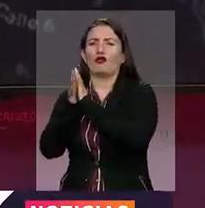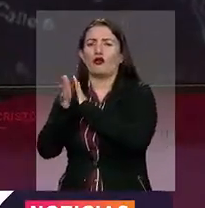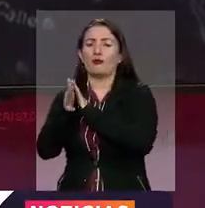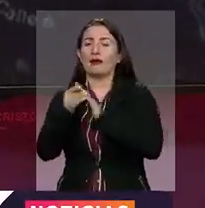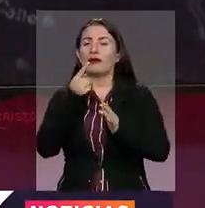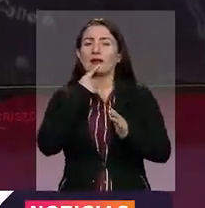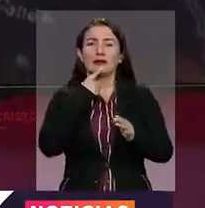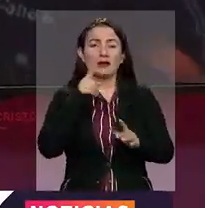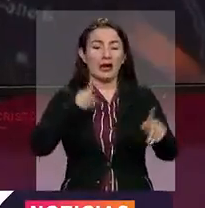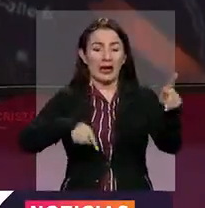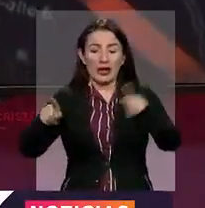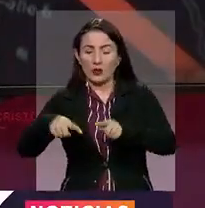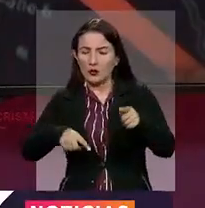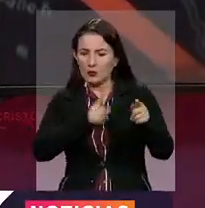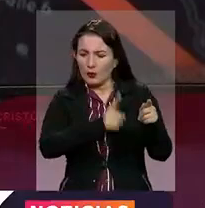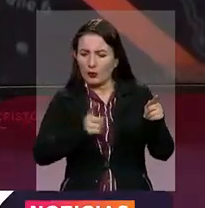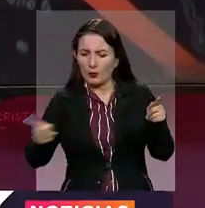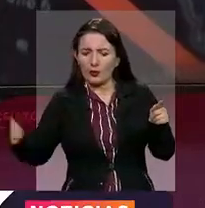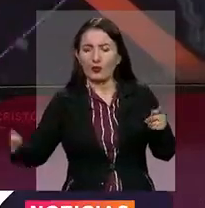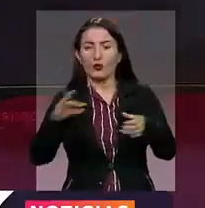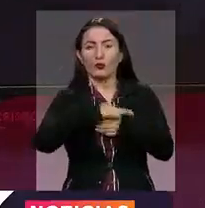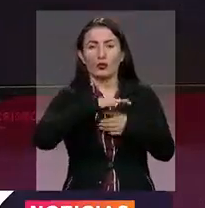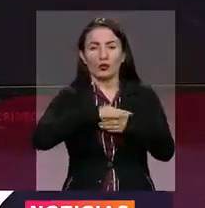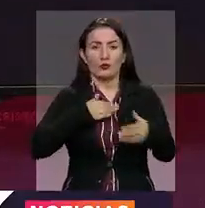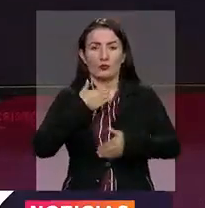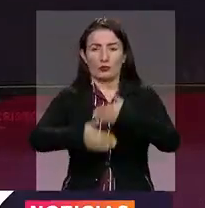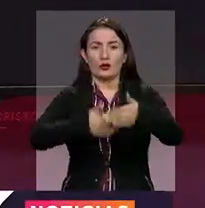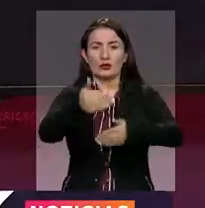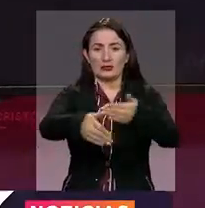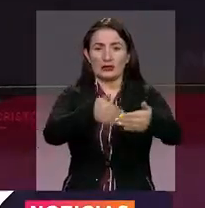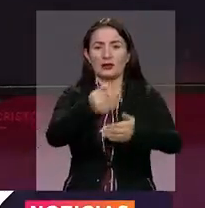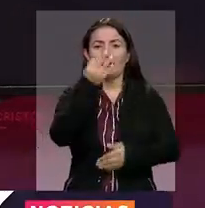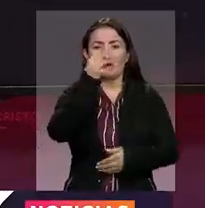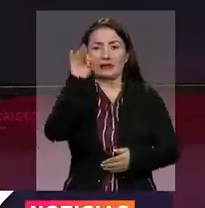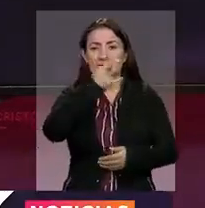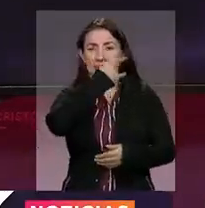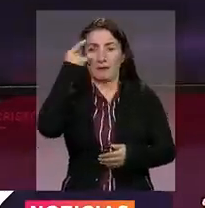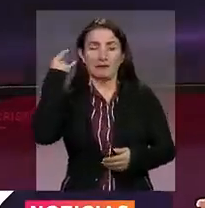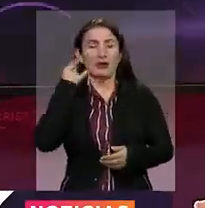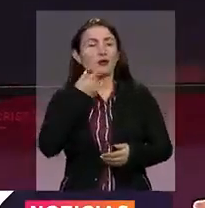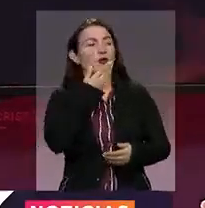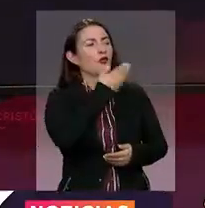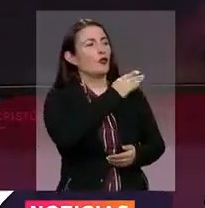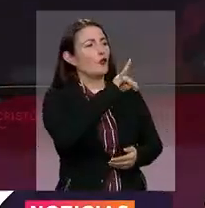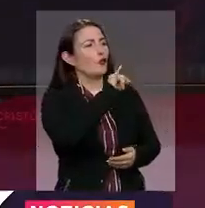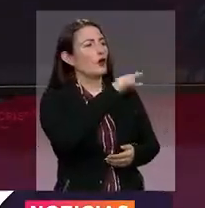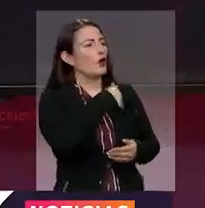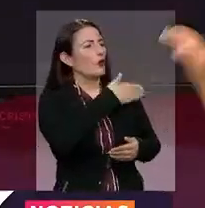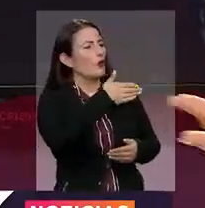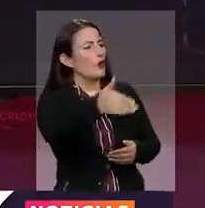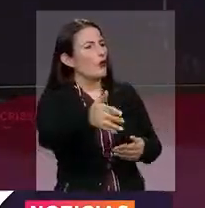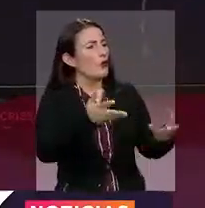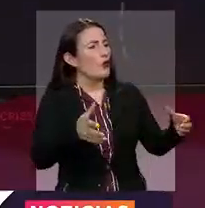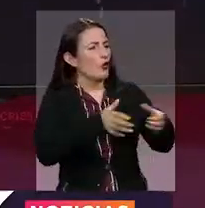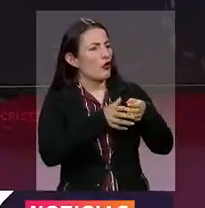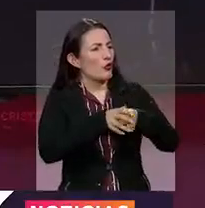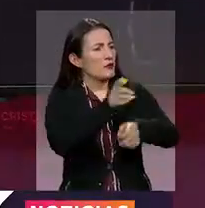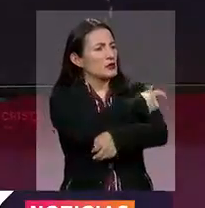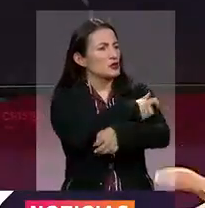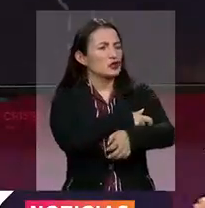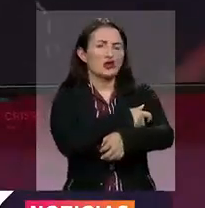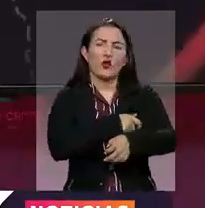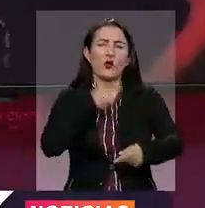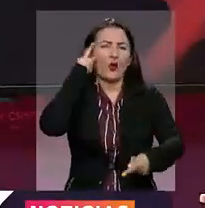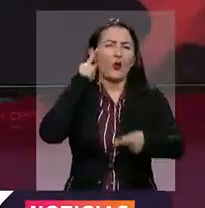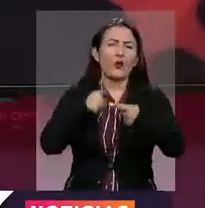irregularidades que presentaron en el conteo de votos del proceso electoral del pasado 13 de marzo. Juan, ¿cómo avanza esta comisión para